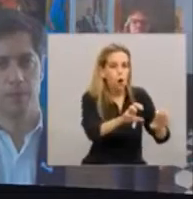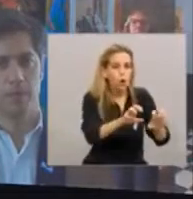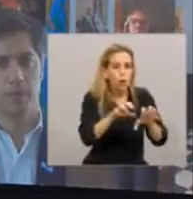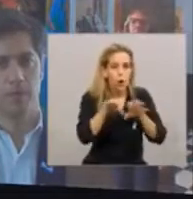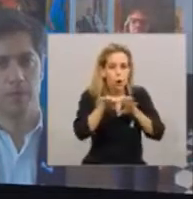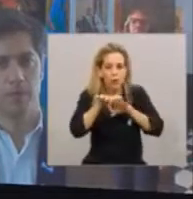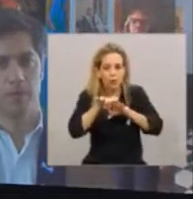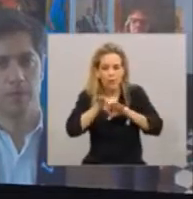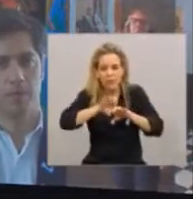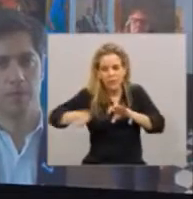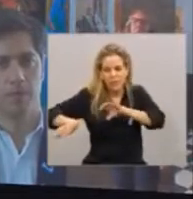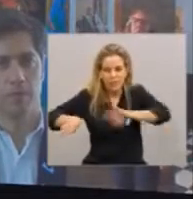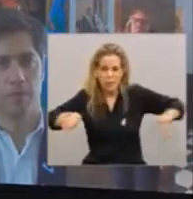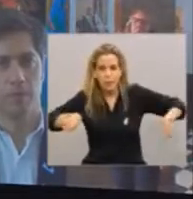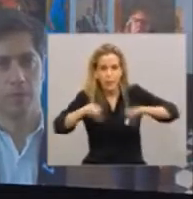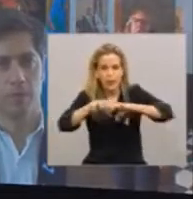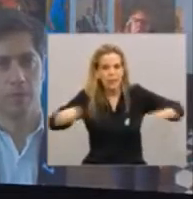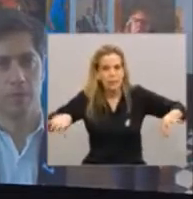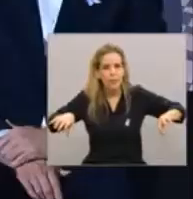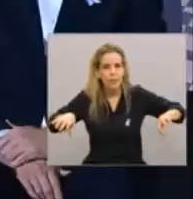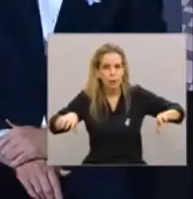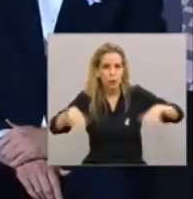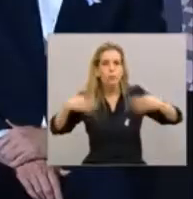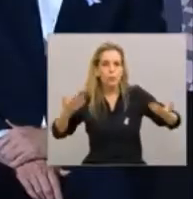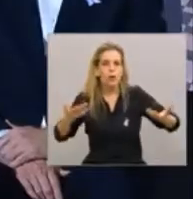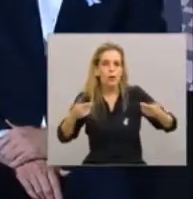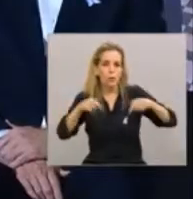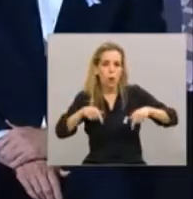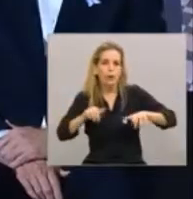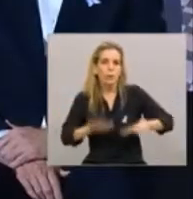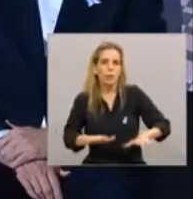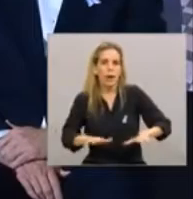finalmente también nos dejó en el lugar donde nos quedamos